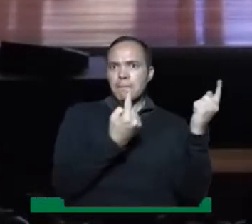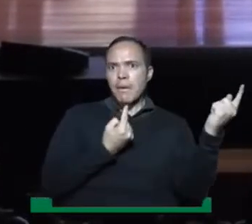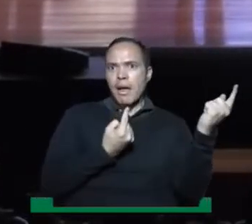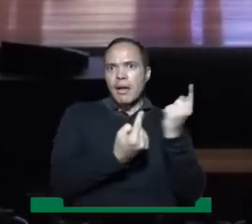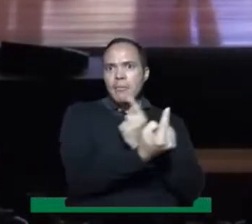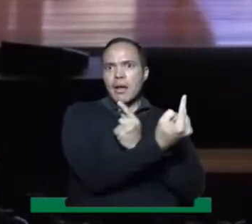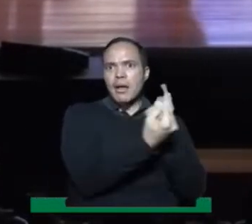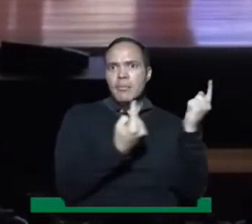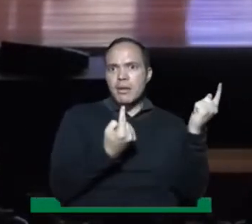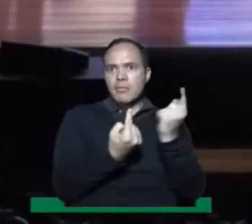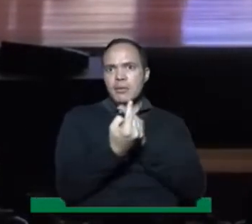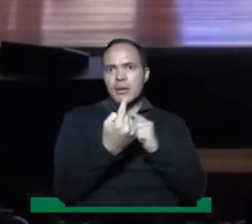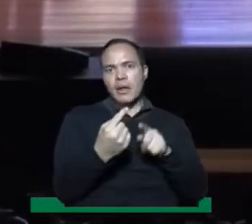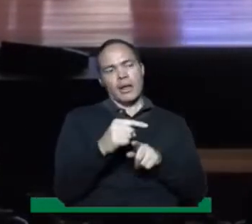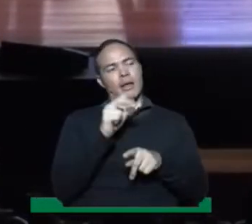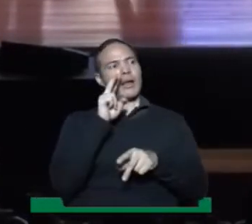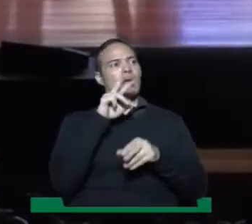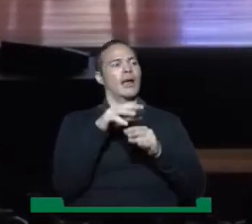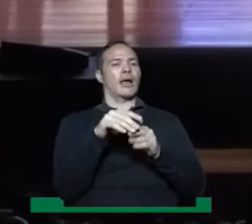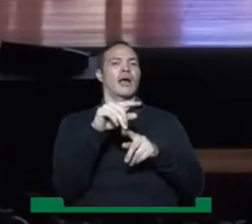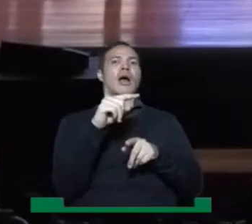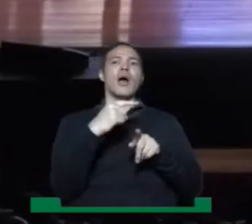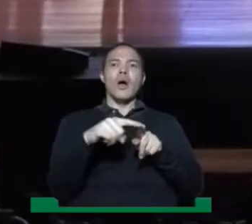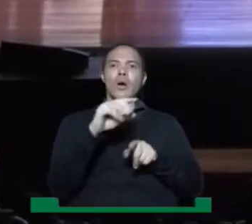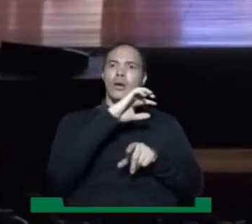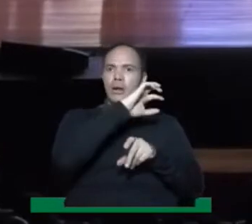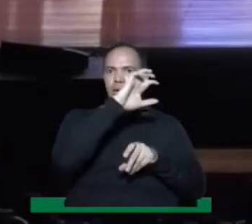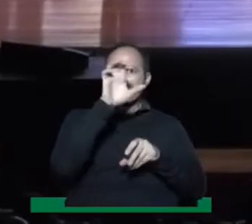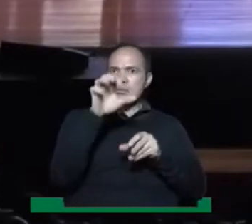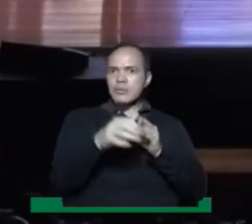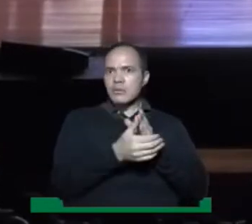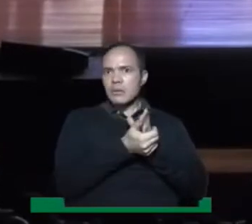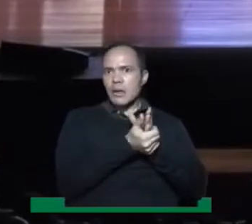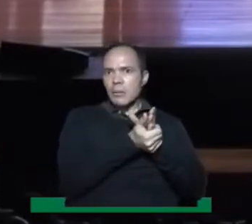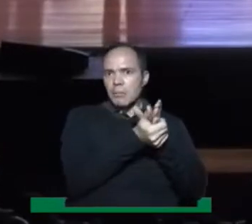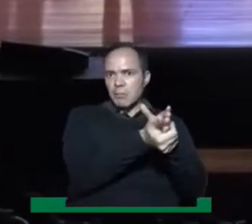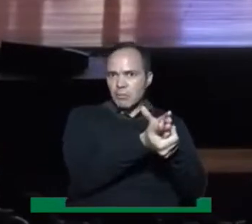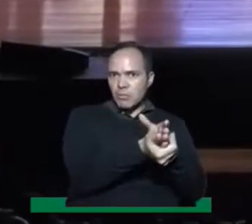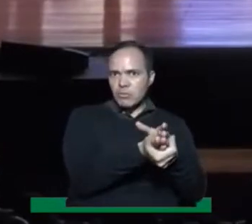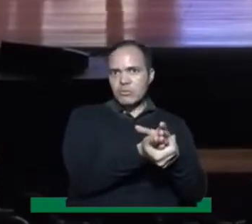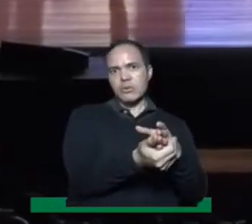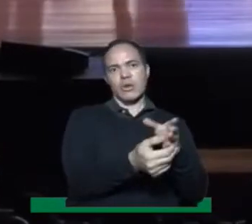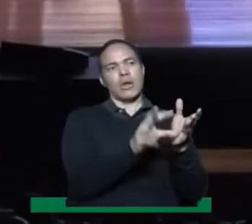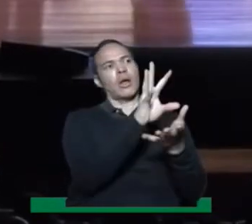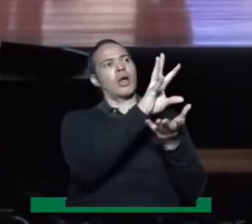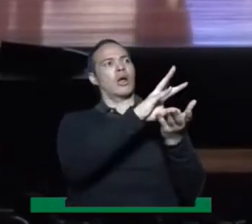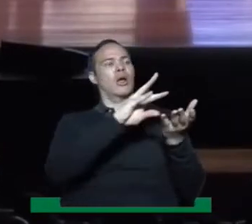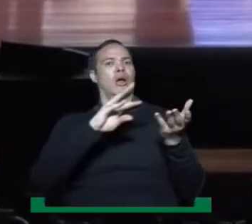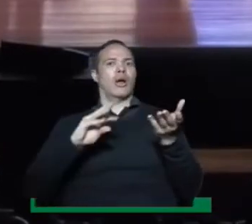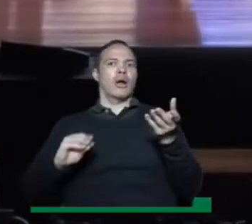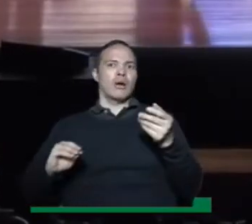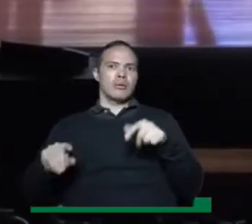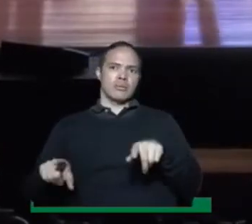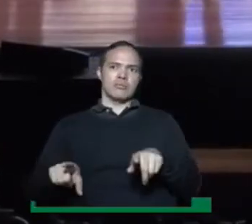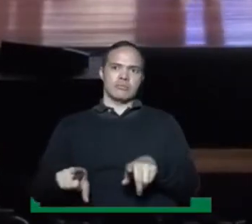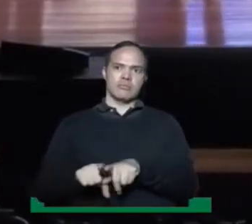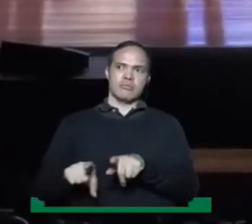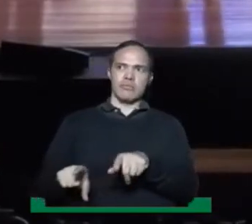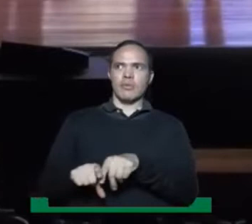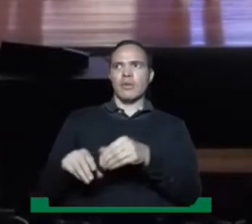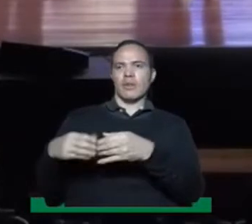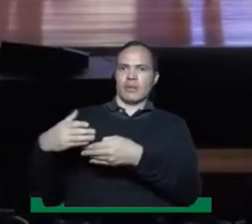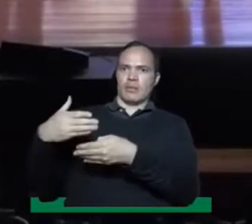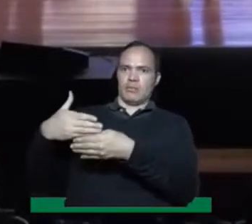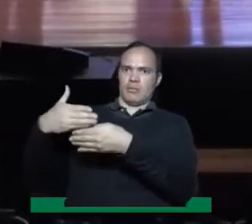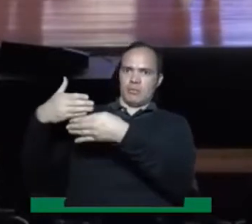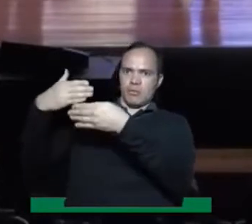que se hacen en otros países que son los futures y entonces ahí es donde nace esta empresa llamadas y pinturas